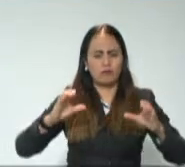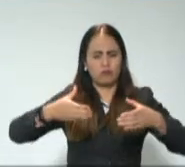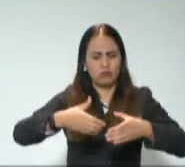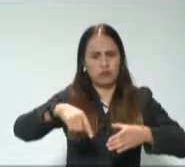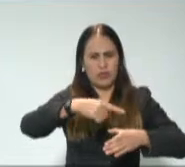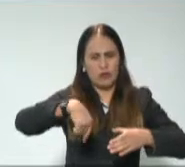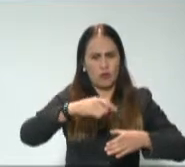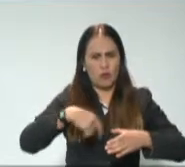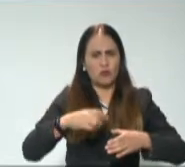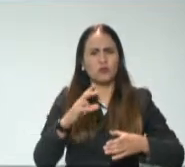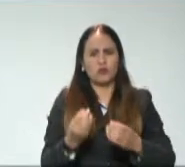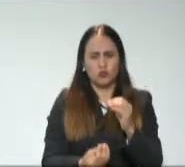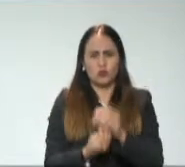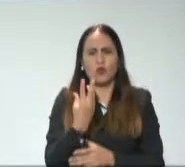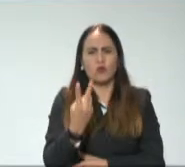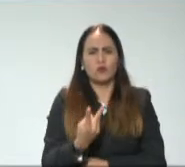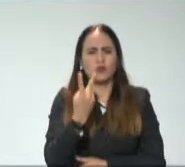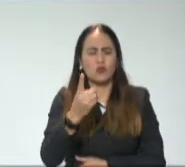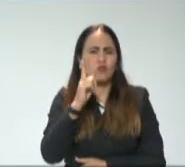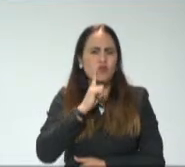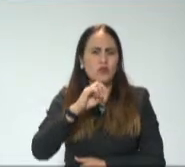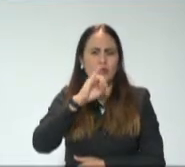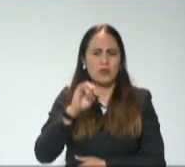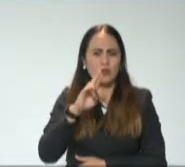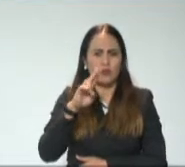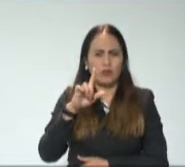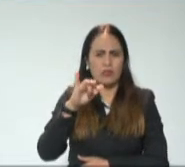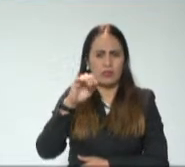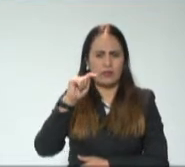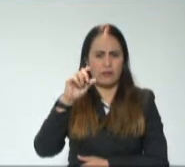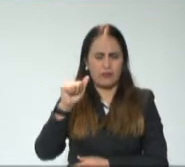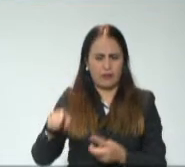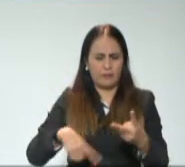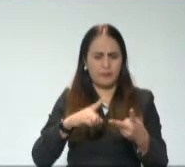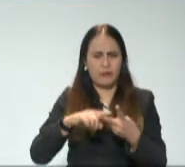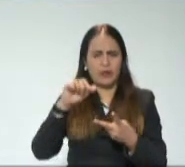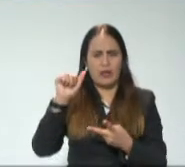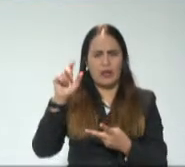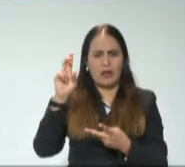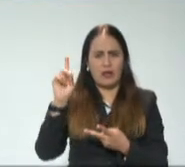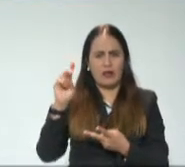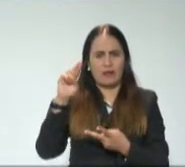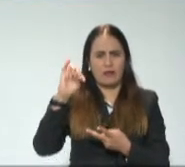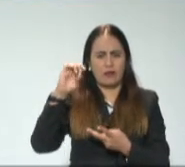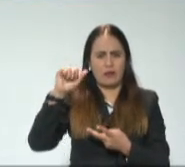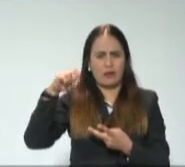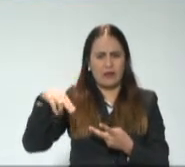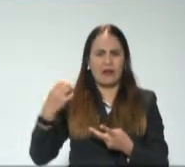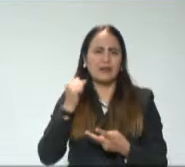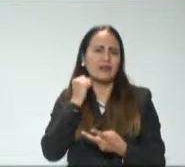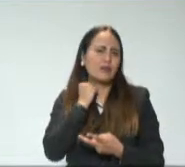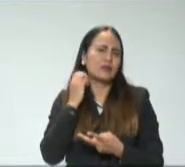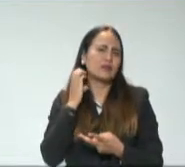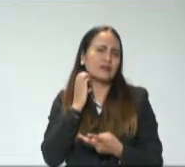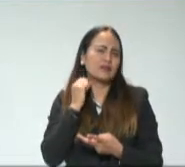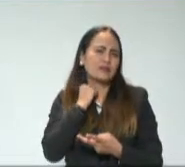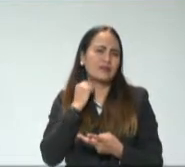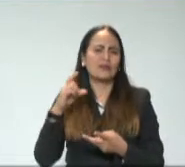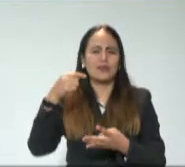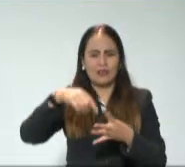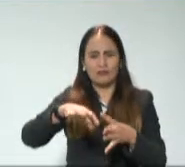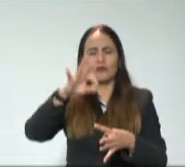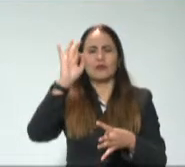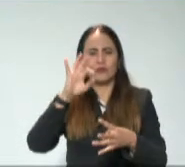electos por el senado la doctora Julieta del río y al maestro Adrián Alcalá quienes estoy cierto